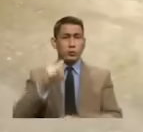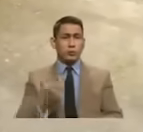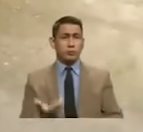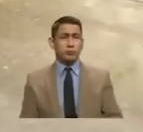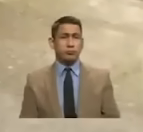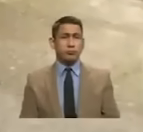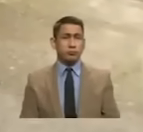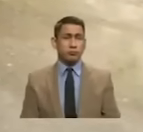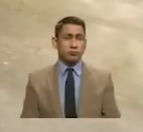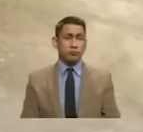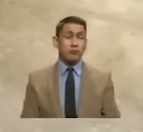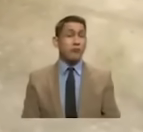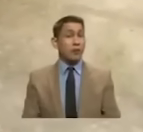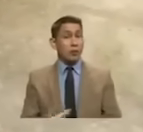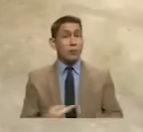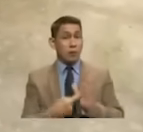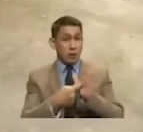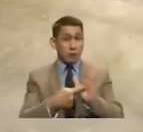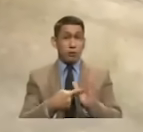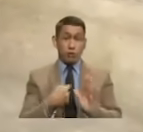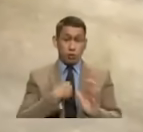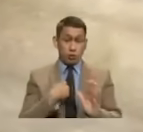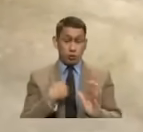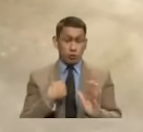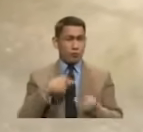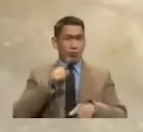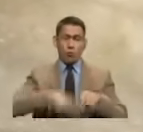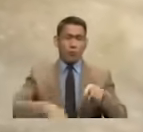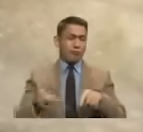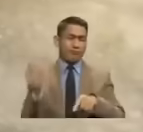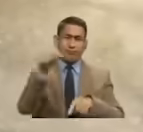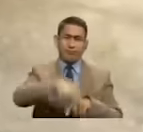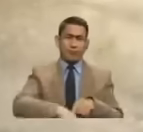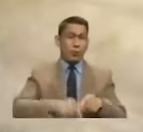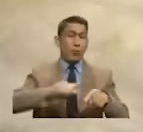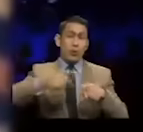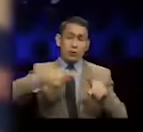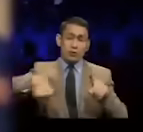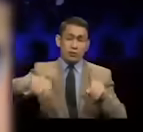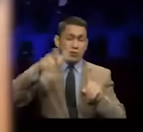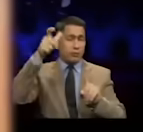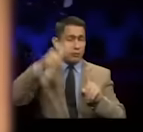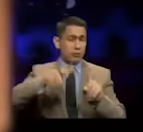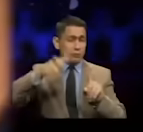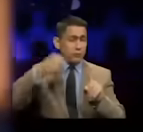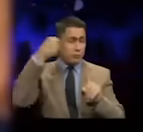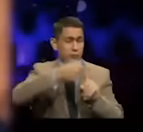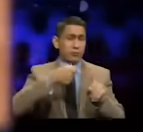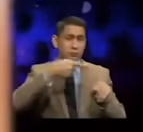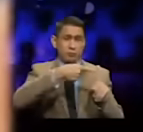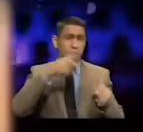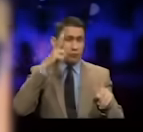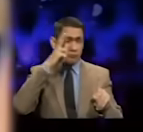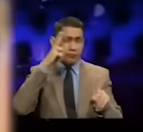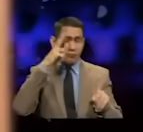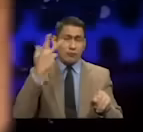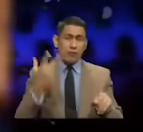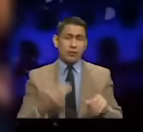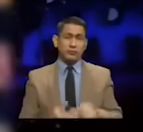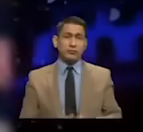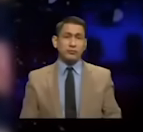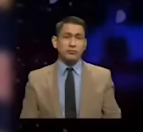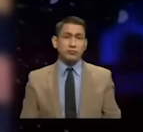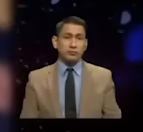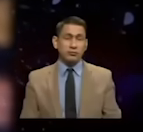porque si yo hubiera estado, yo hubiera gritado. ¿Gritado? Gritado, para que lo dejen al chico, pues como le da, dice que le daban palo